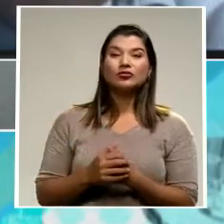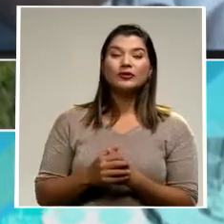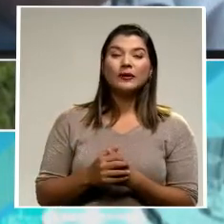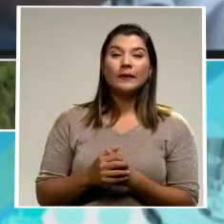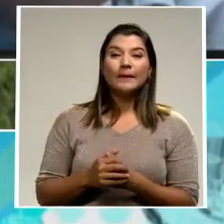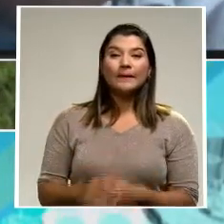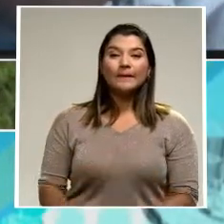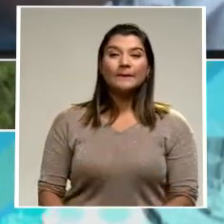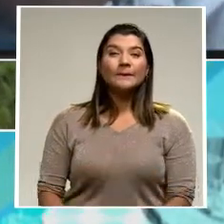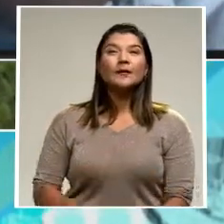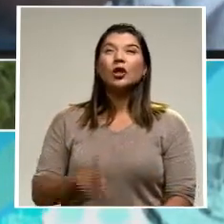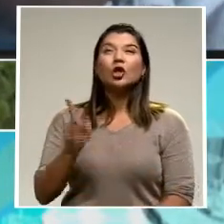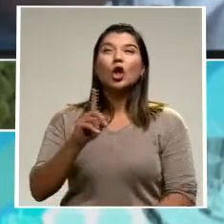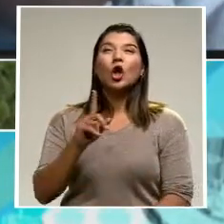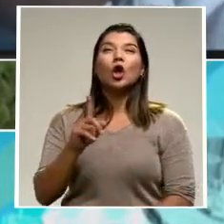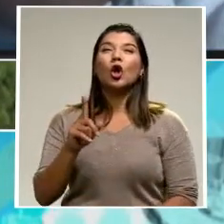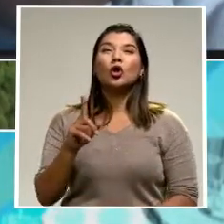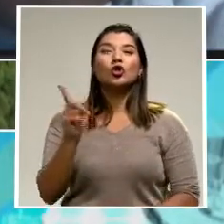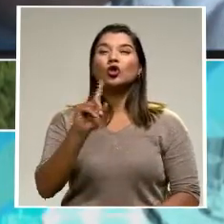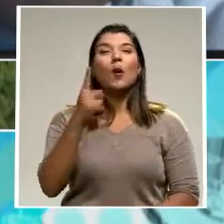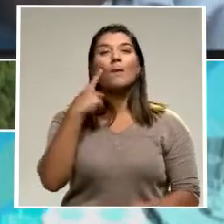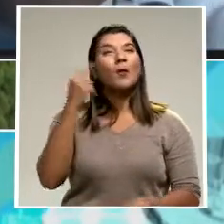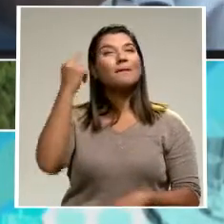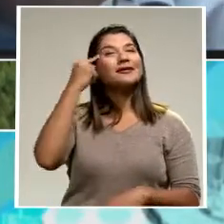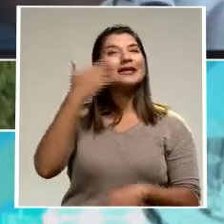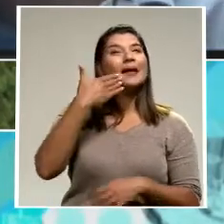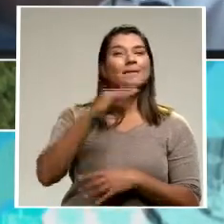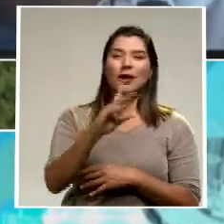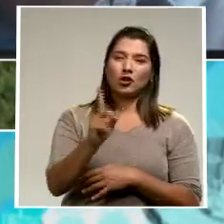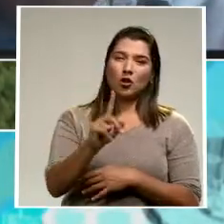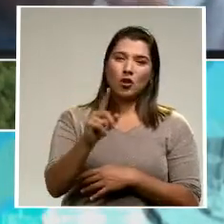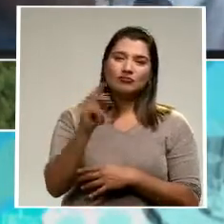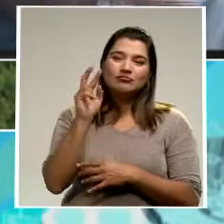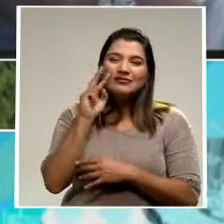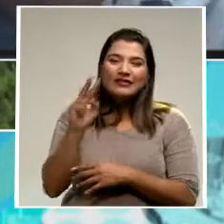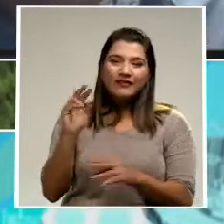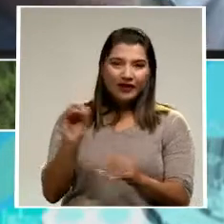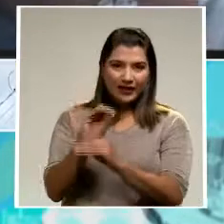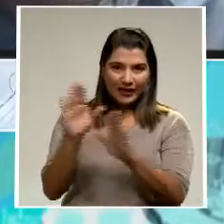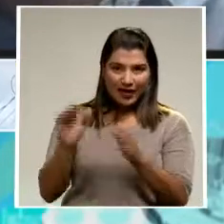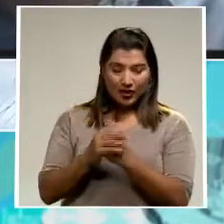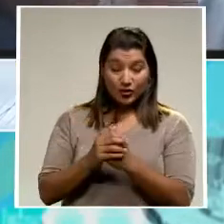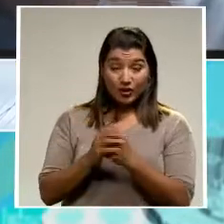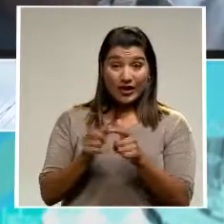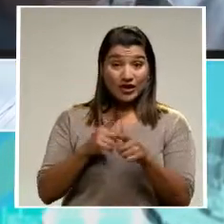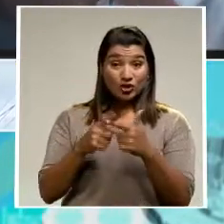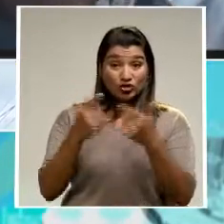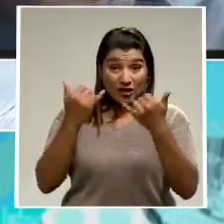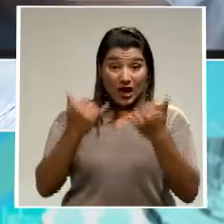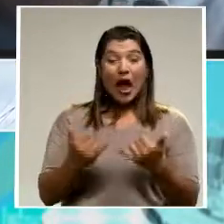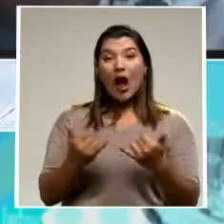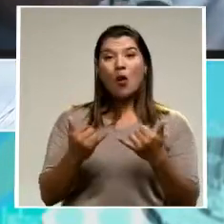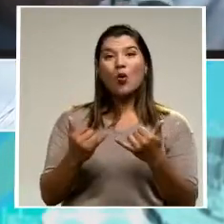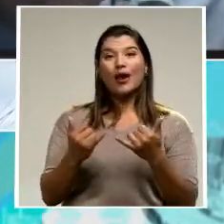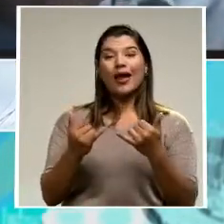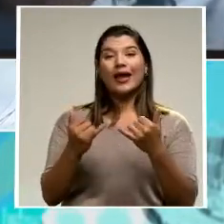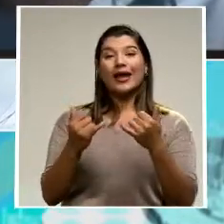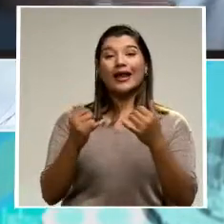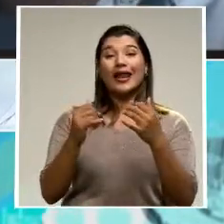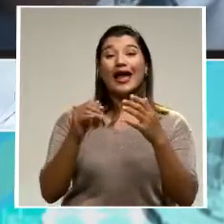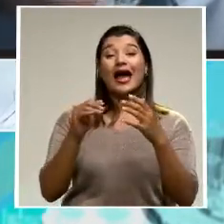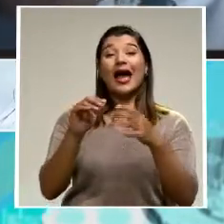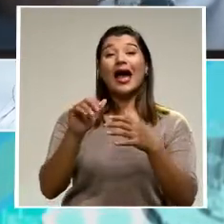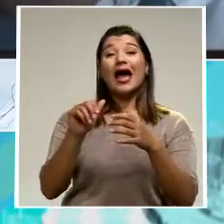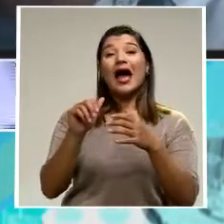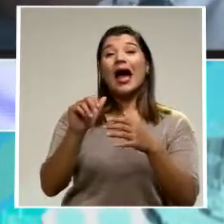ser mal pensado, sino que tiene que ver con elementos plausibles, y es que tal como está conformada la Asamblea Nacional el día de hoy, si